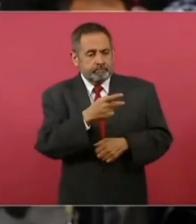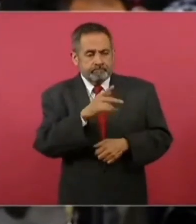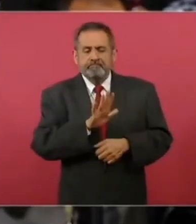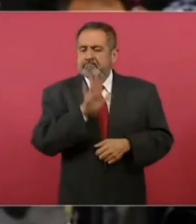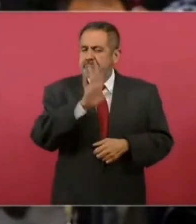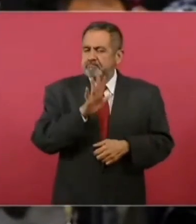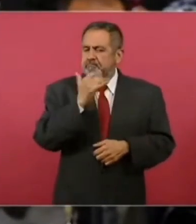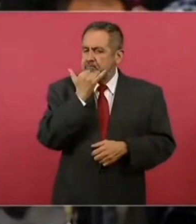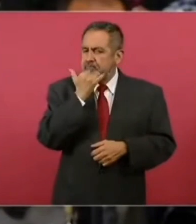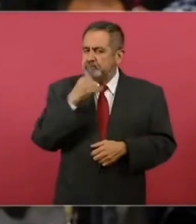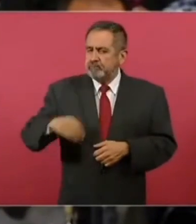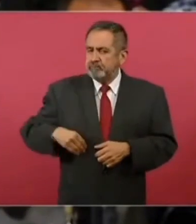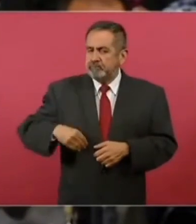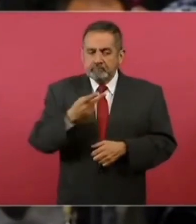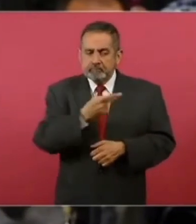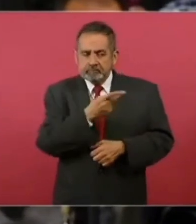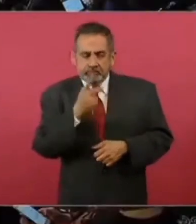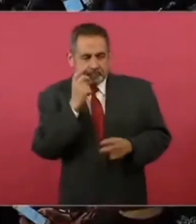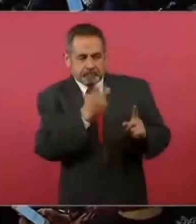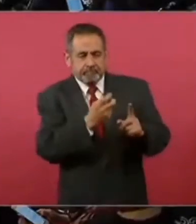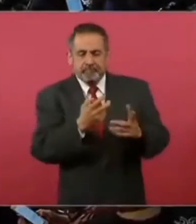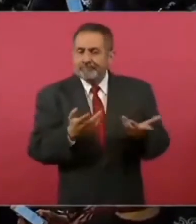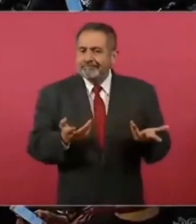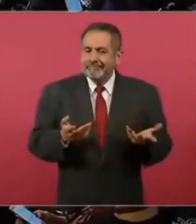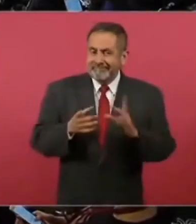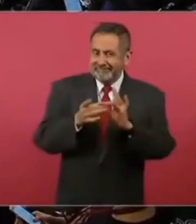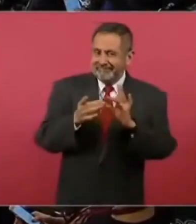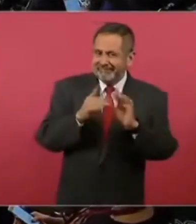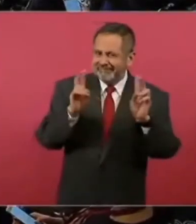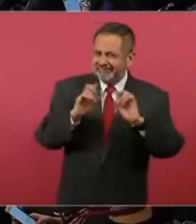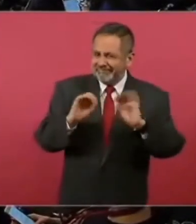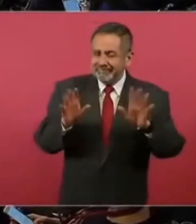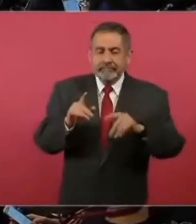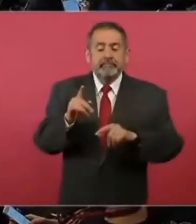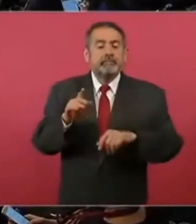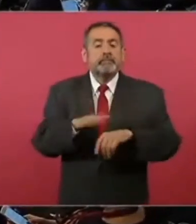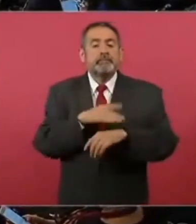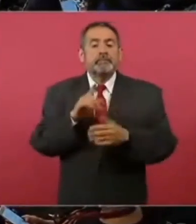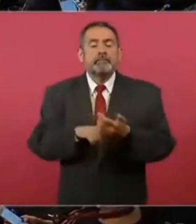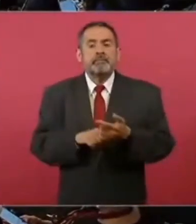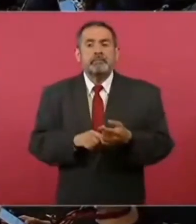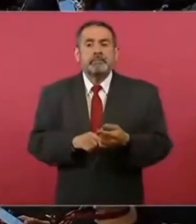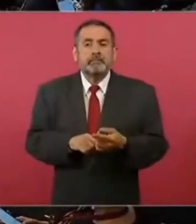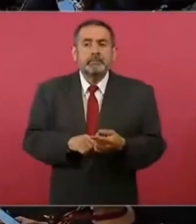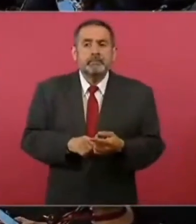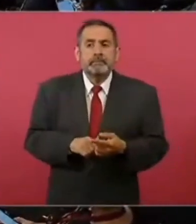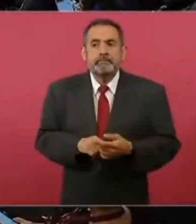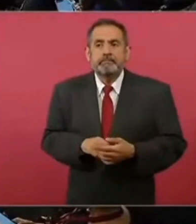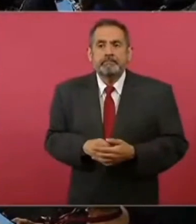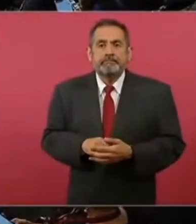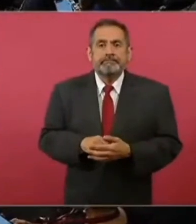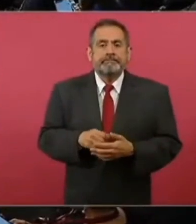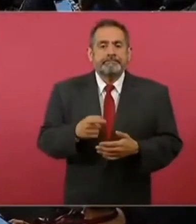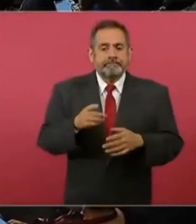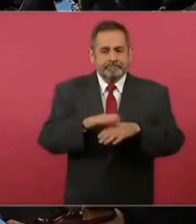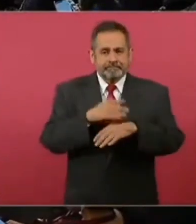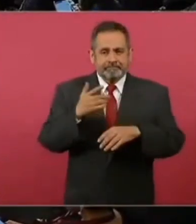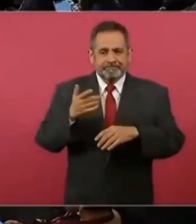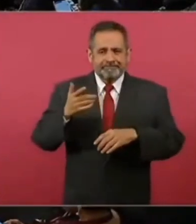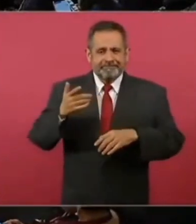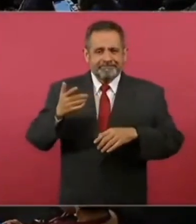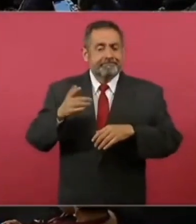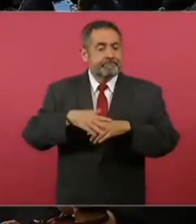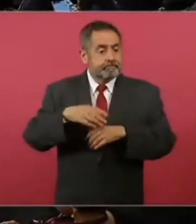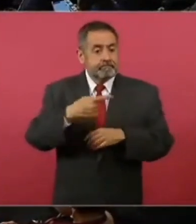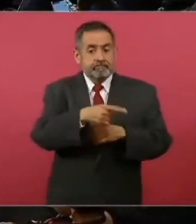es bastante delicado porque incluso ya aquí hay un se han ido